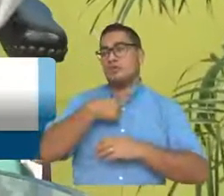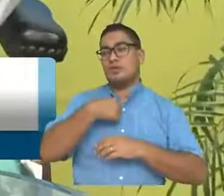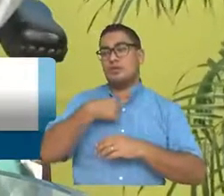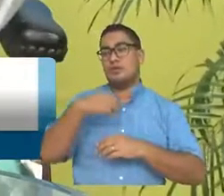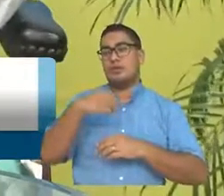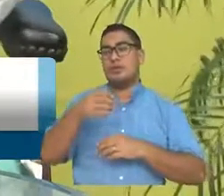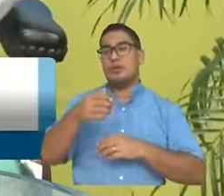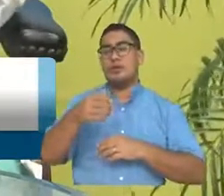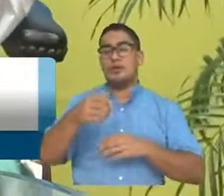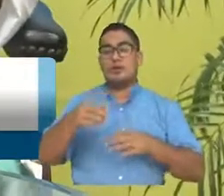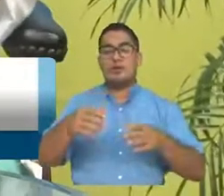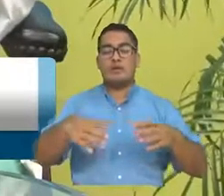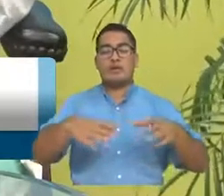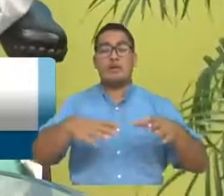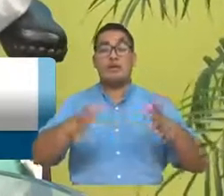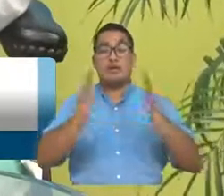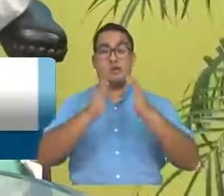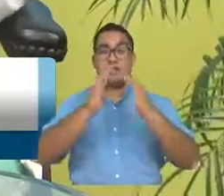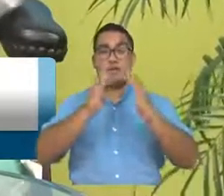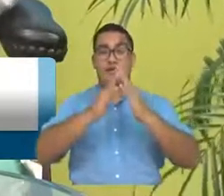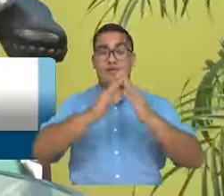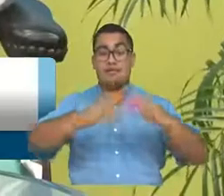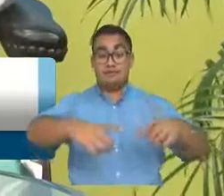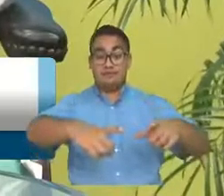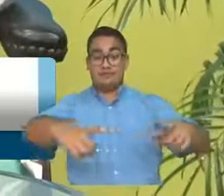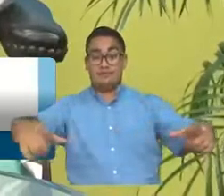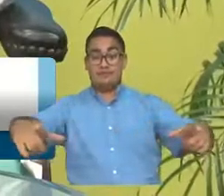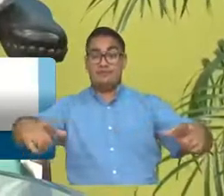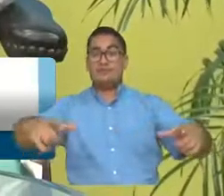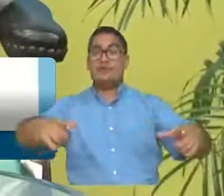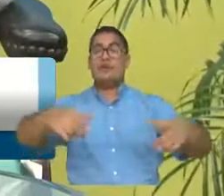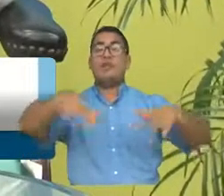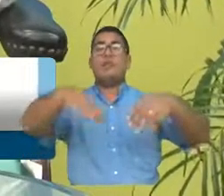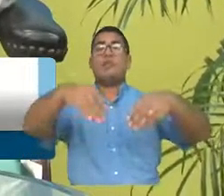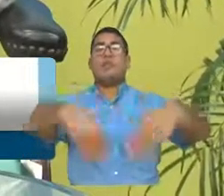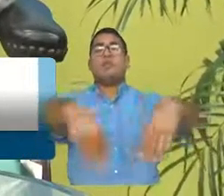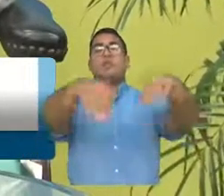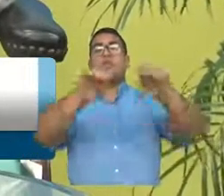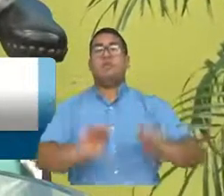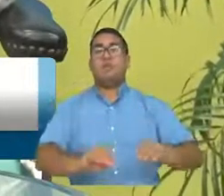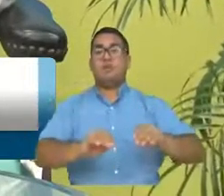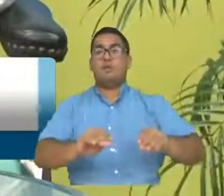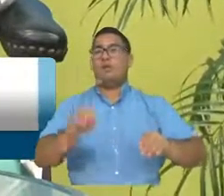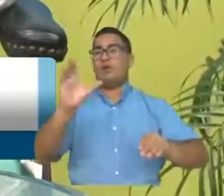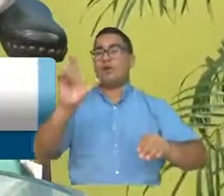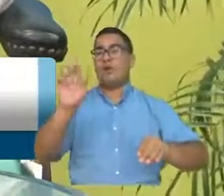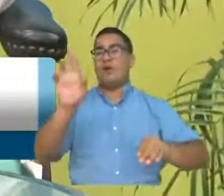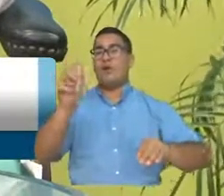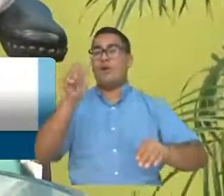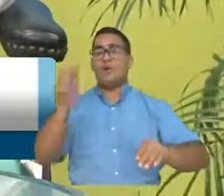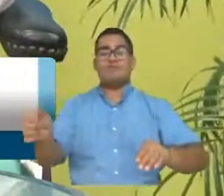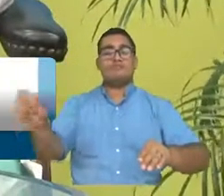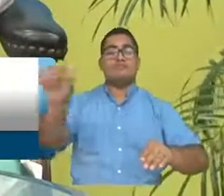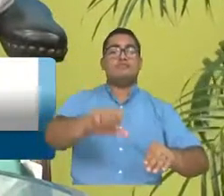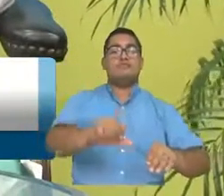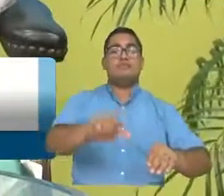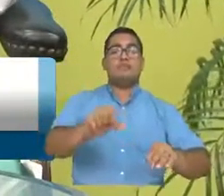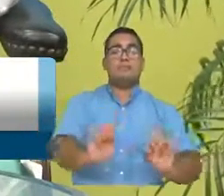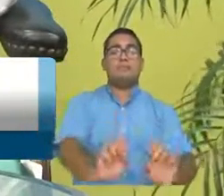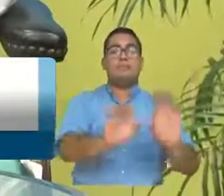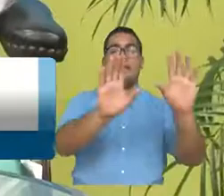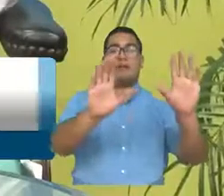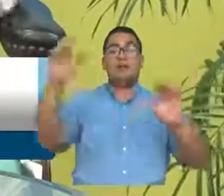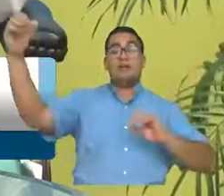es. Entro a mi casa, pues trato de sanitizar los zapatos. No